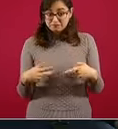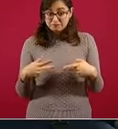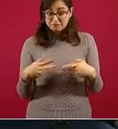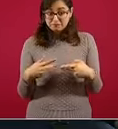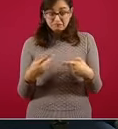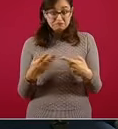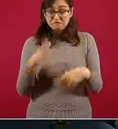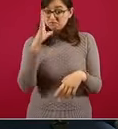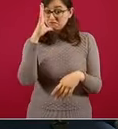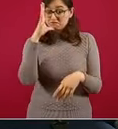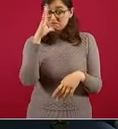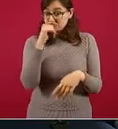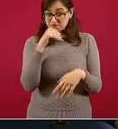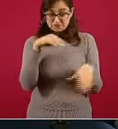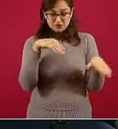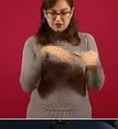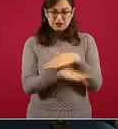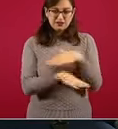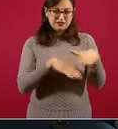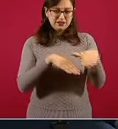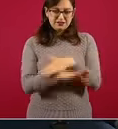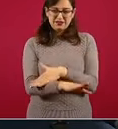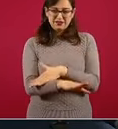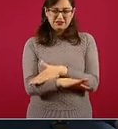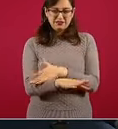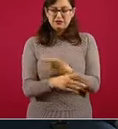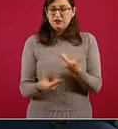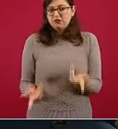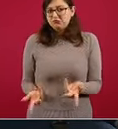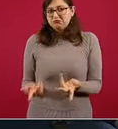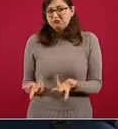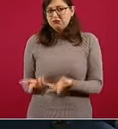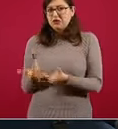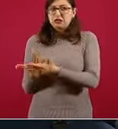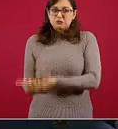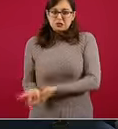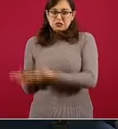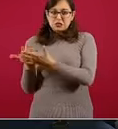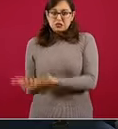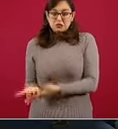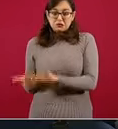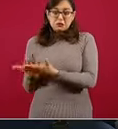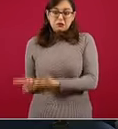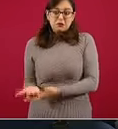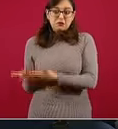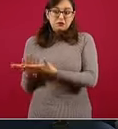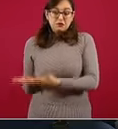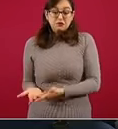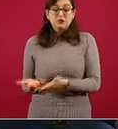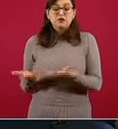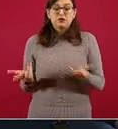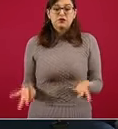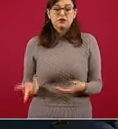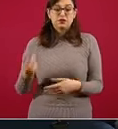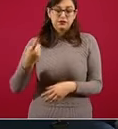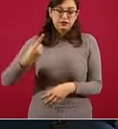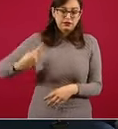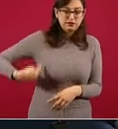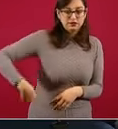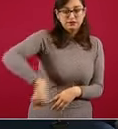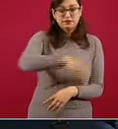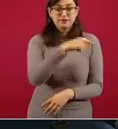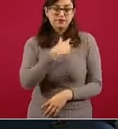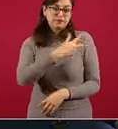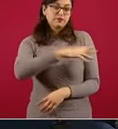espera. Hay listas de espera, se están quedando, porque bueno, nosotros hemos hecho recorridos.